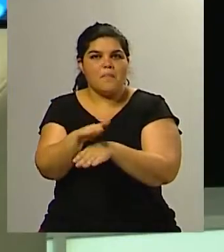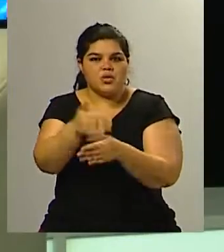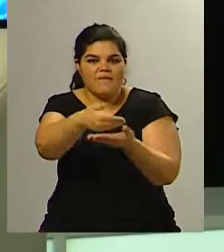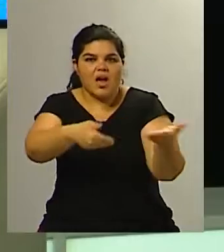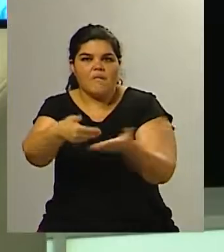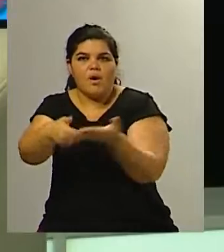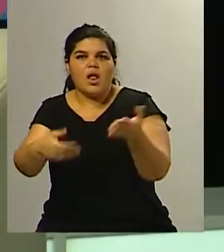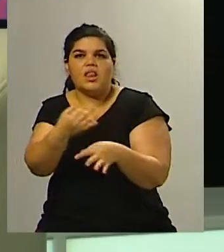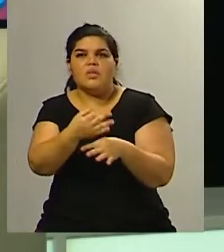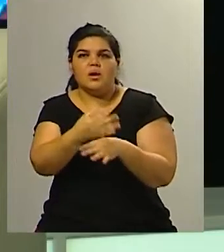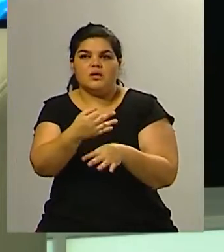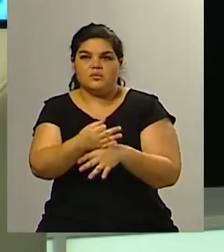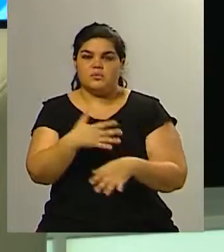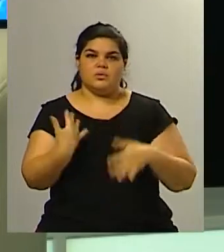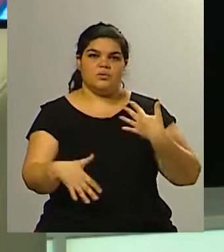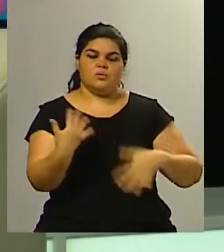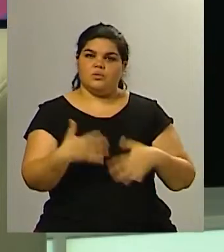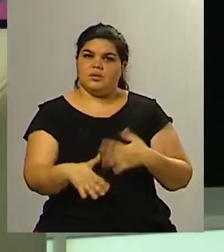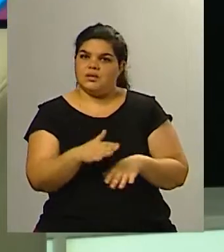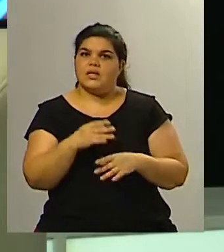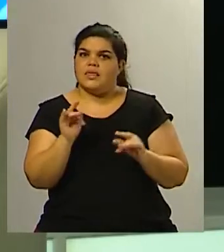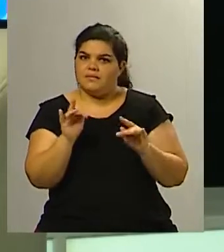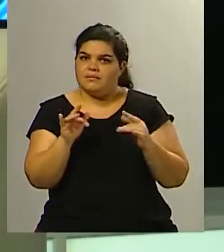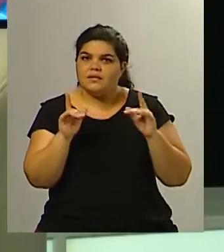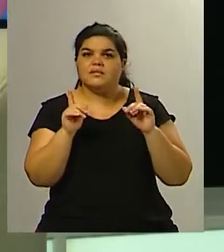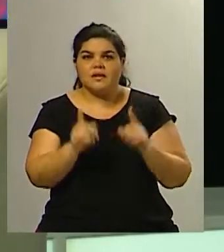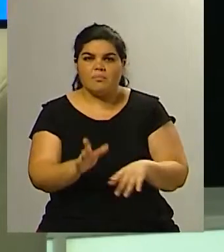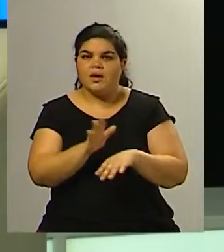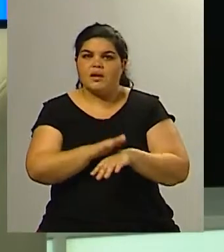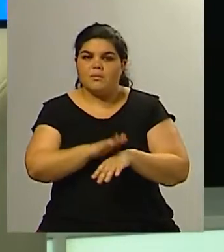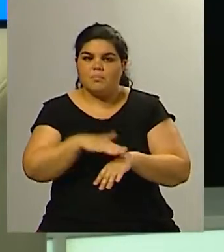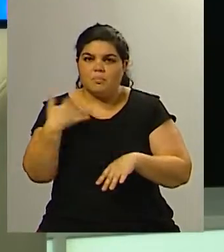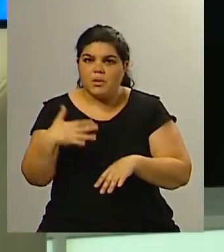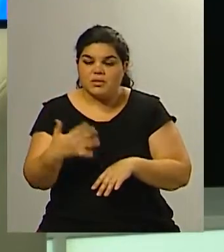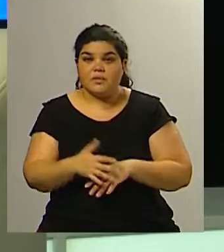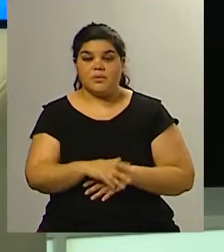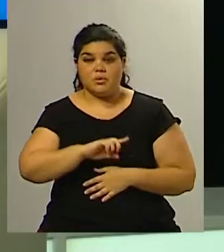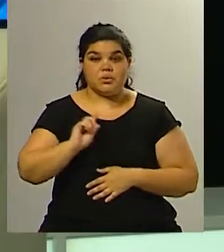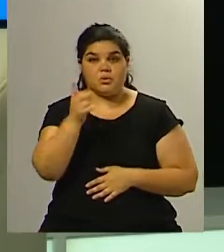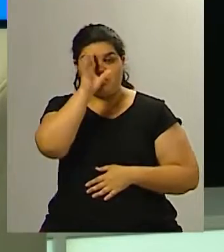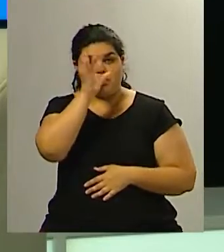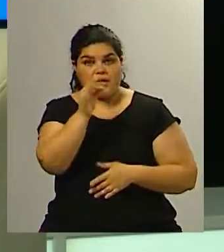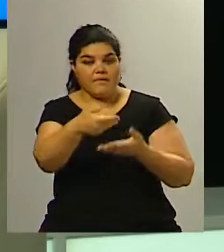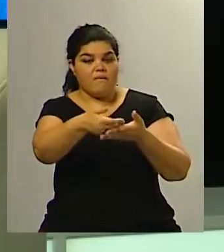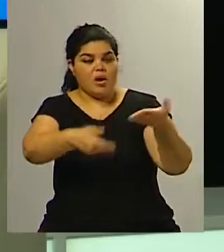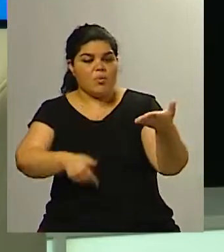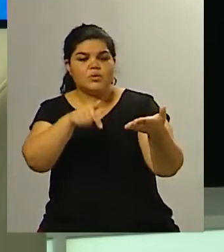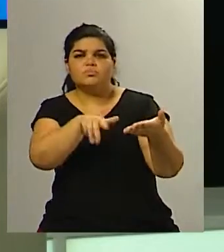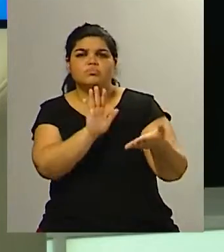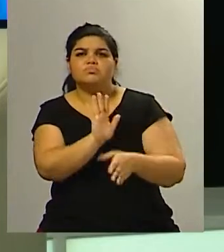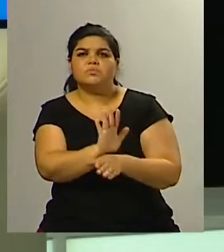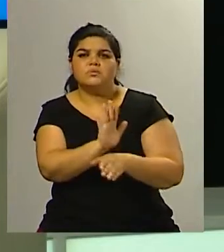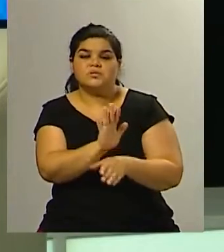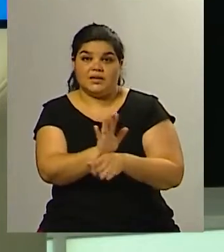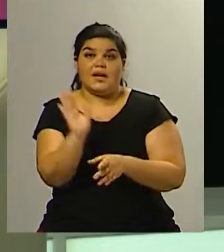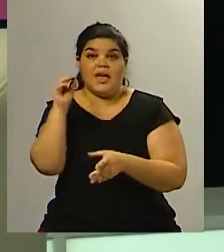compleja, ¿no? Y que implica mucha responsabilidad. Nosotros entendemos a la evaluación como un eje fundamental dentro de la política